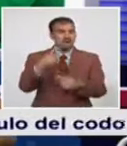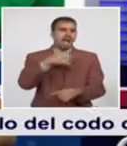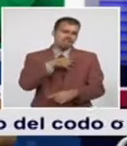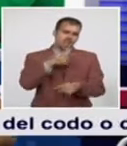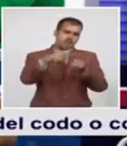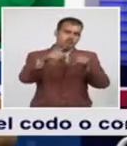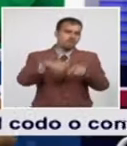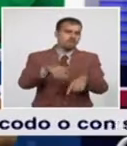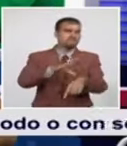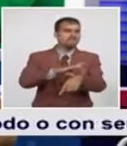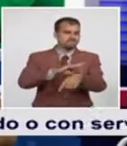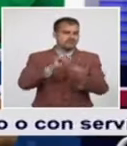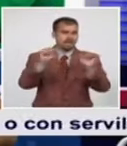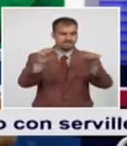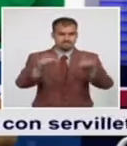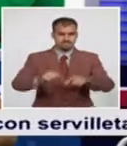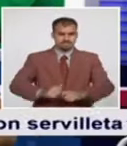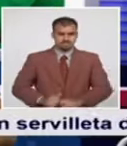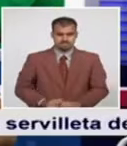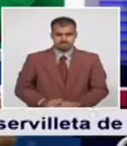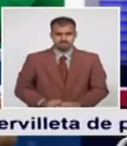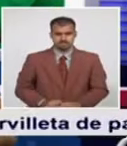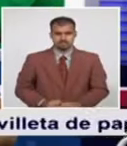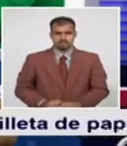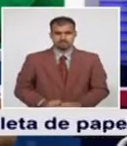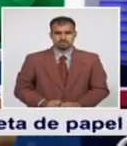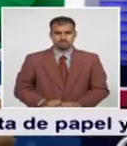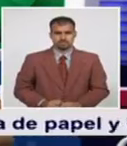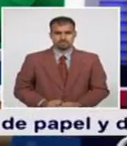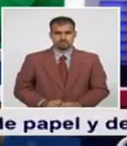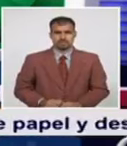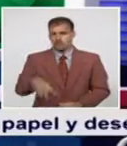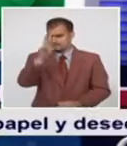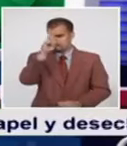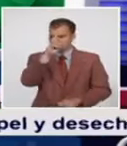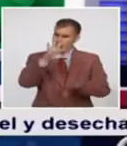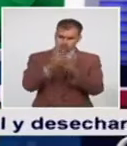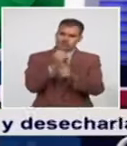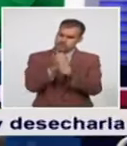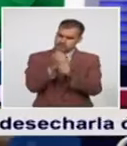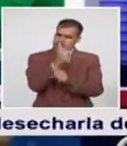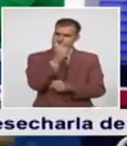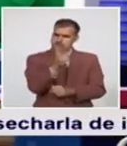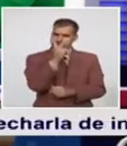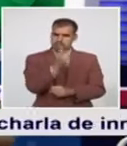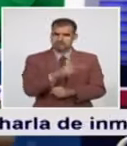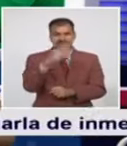lo acompaña y que de todas formas se trabaja, y estamos hablando de críticos